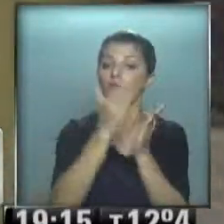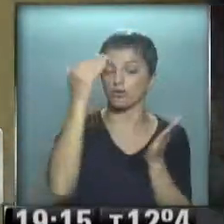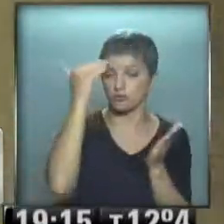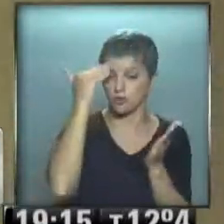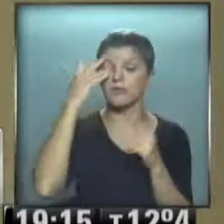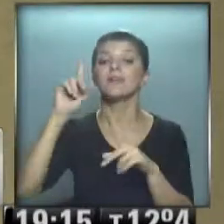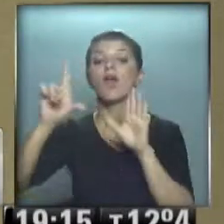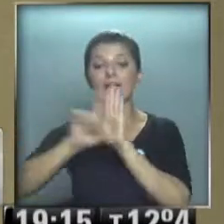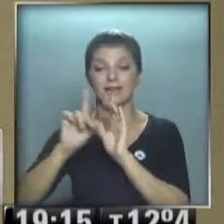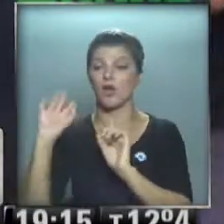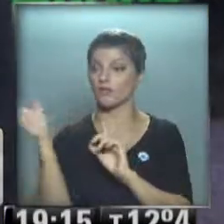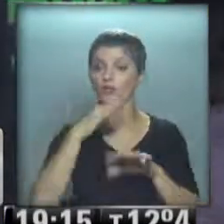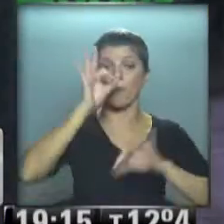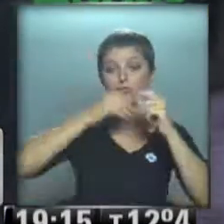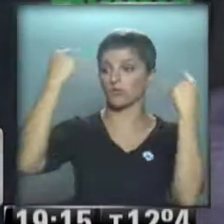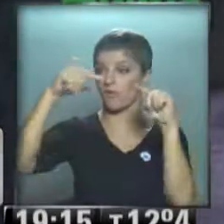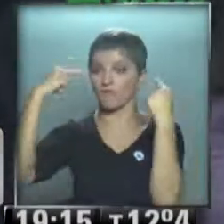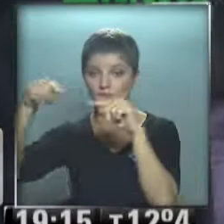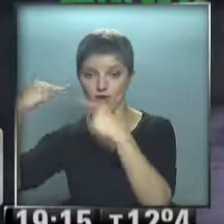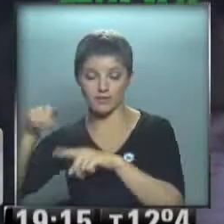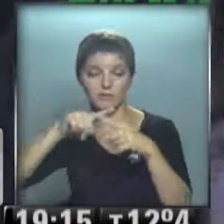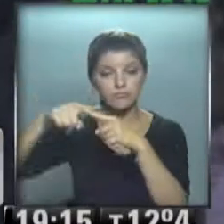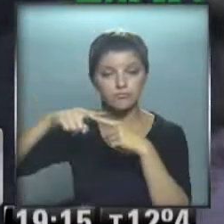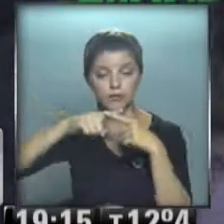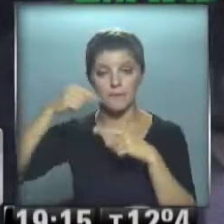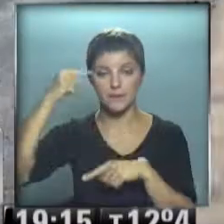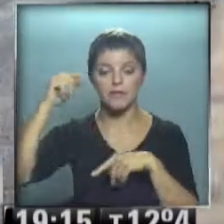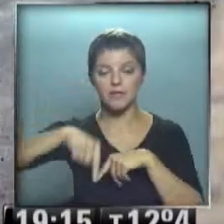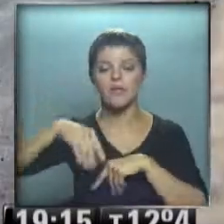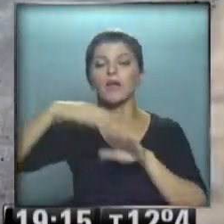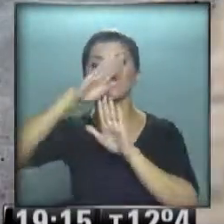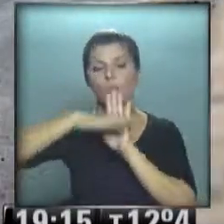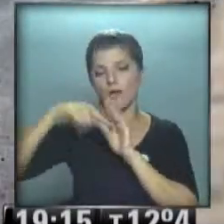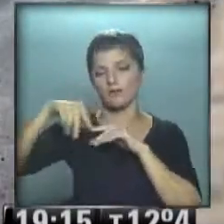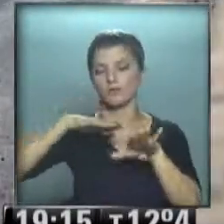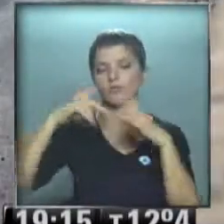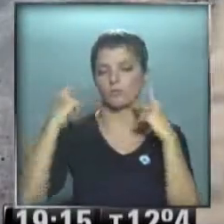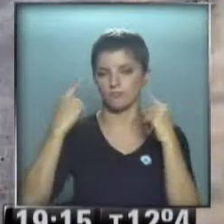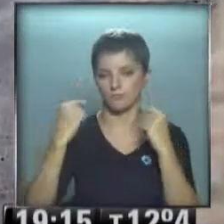legisladores debaten distintos proyectos que apuntan a regular las protestas sociales.